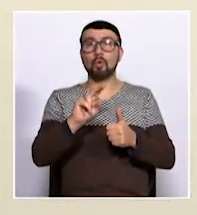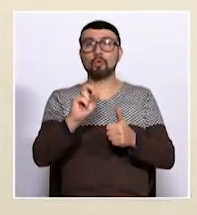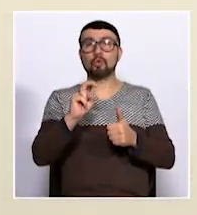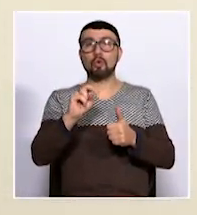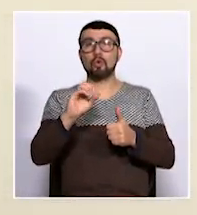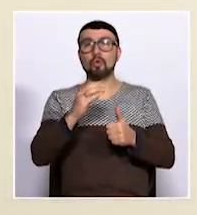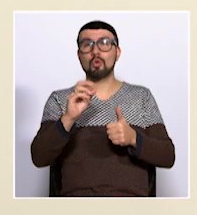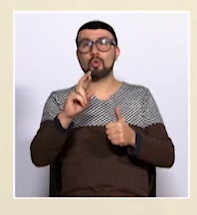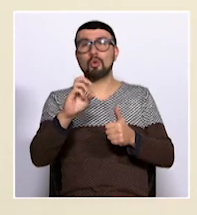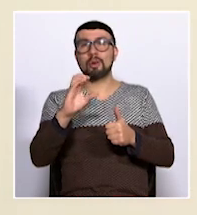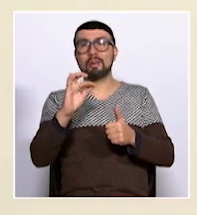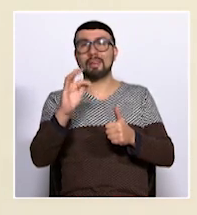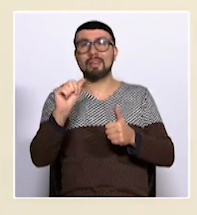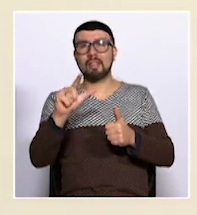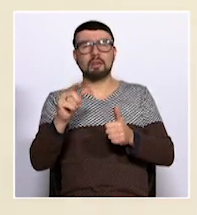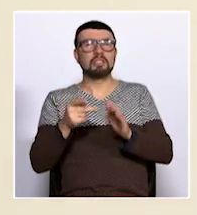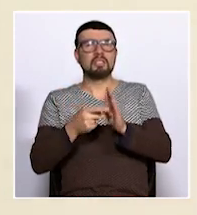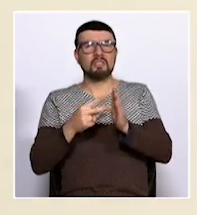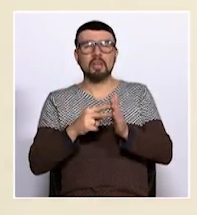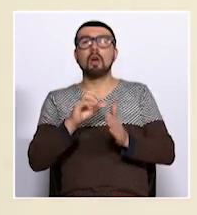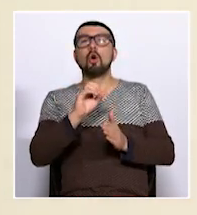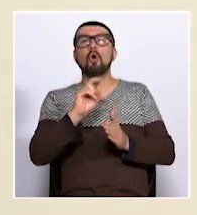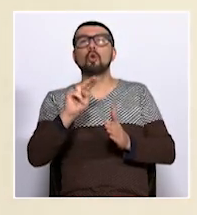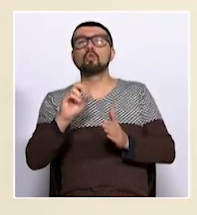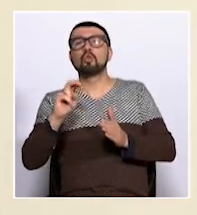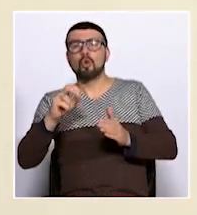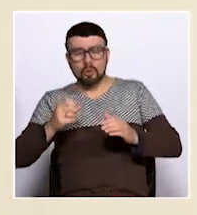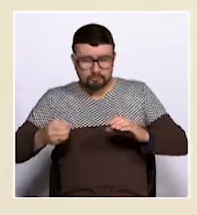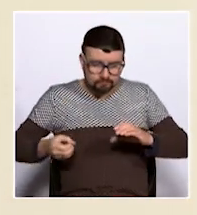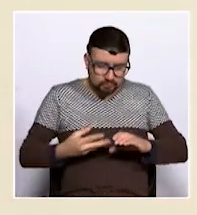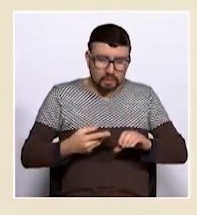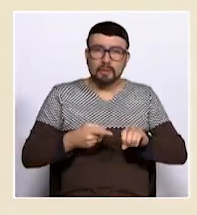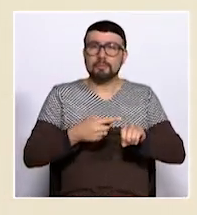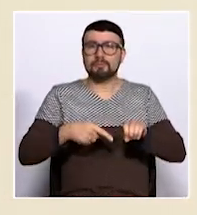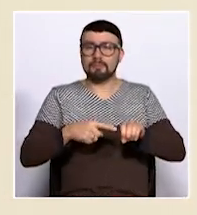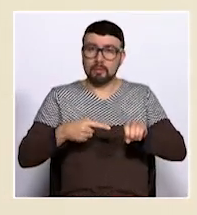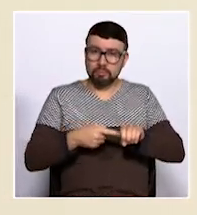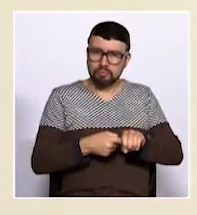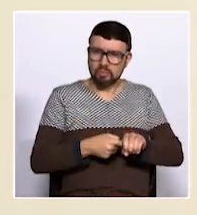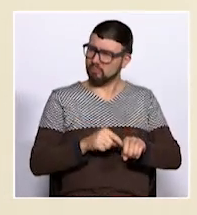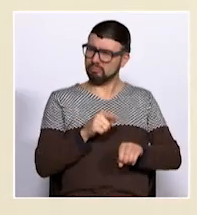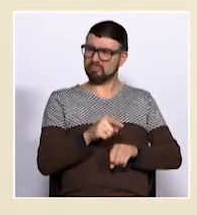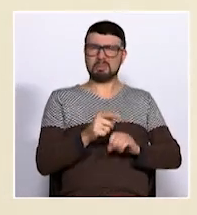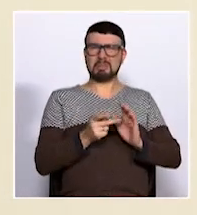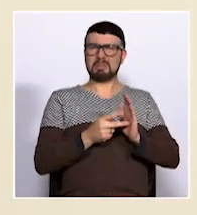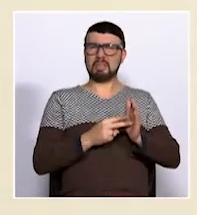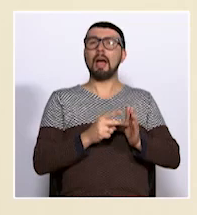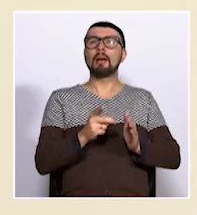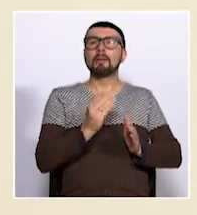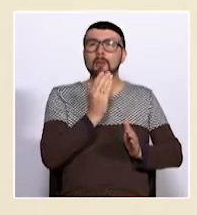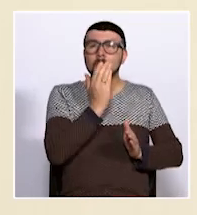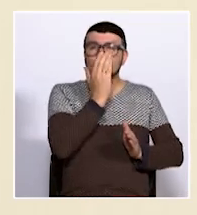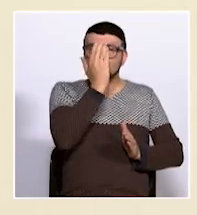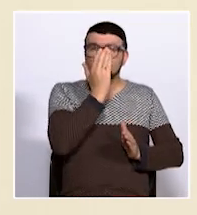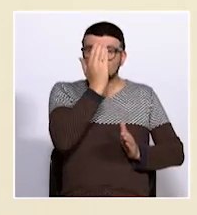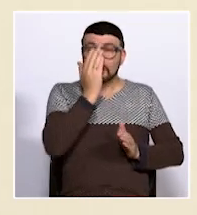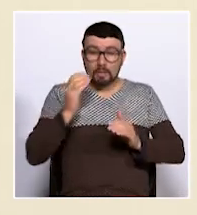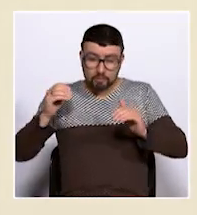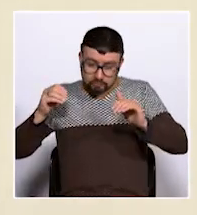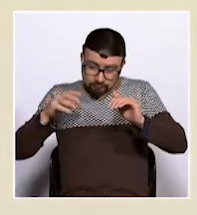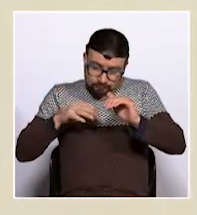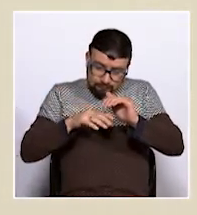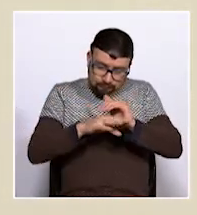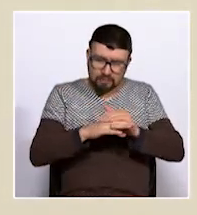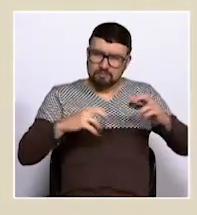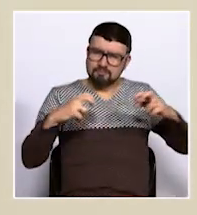aplicación rectal de ozono. ¿Qué es el ozono? Primero que todo, es oxígeno que pasa por una máquina, la cual le hace un cortocircuito